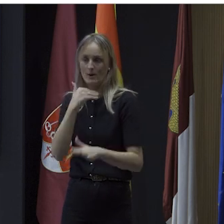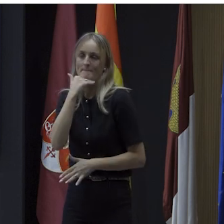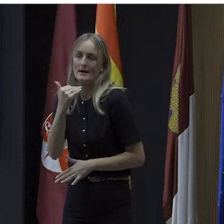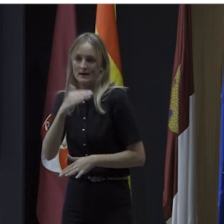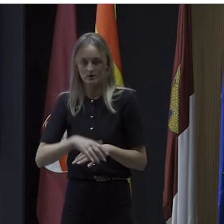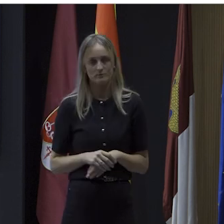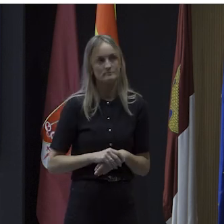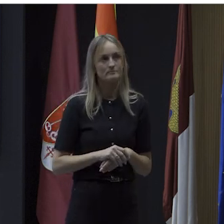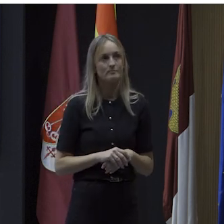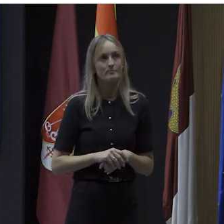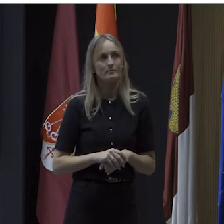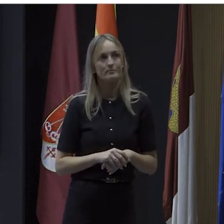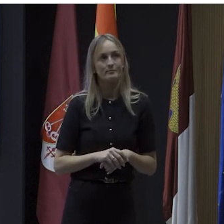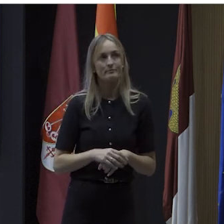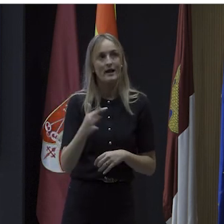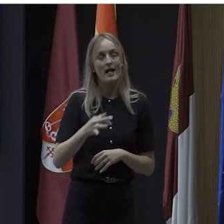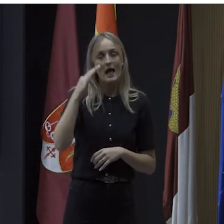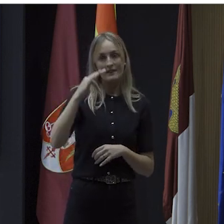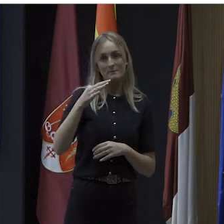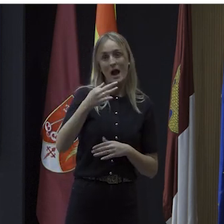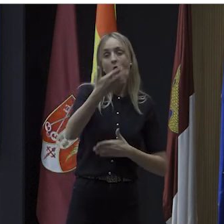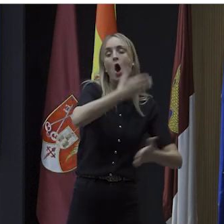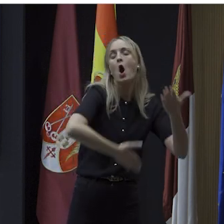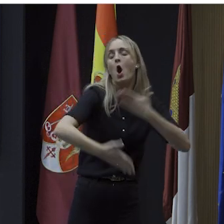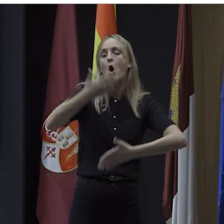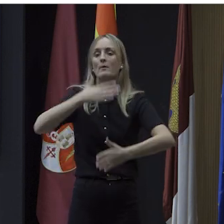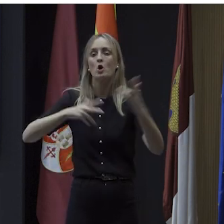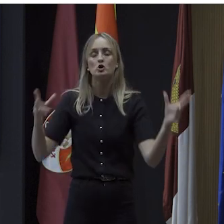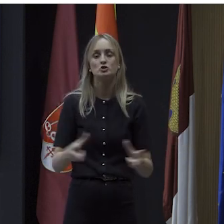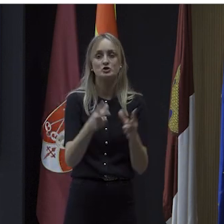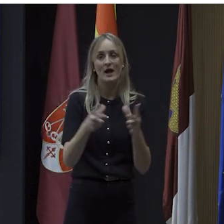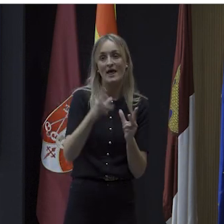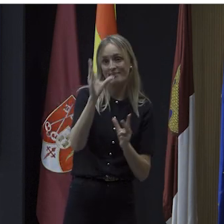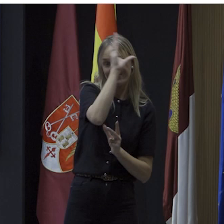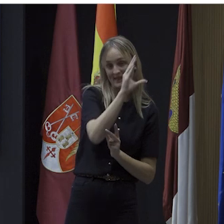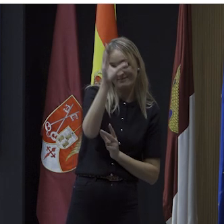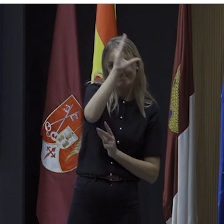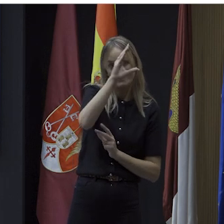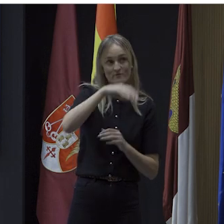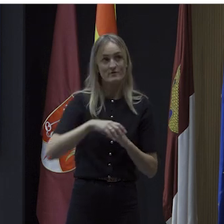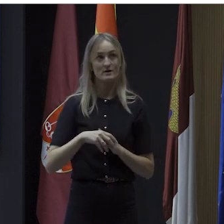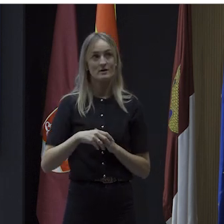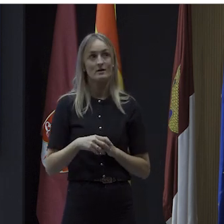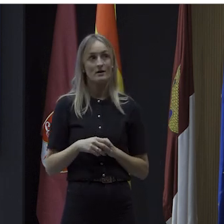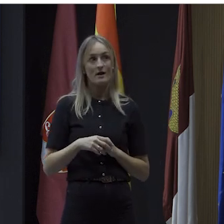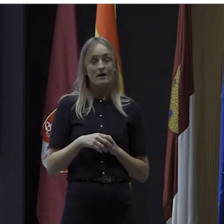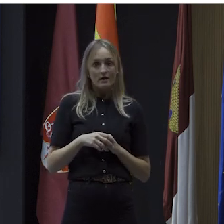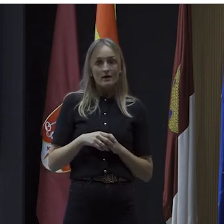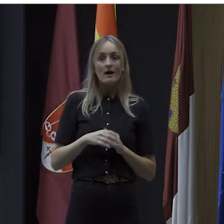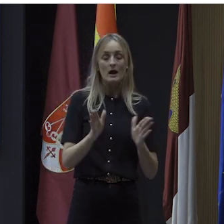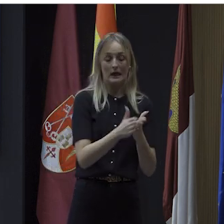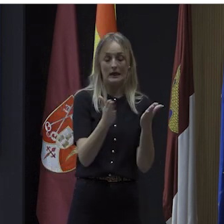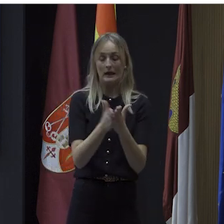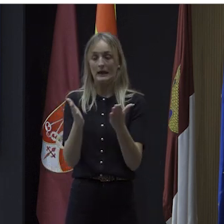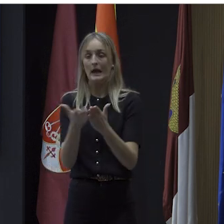público. Hay que colaborar con sociedades científicas, hacer guías clínicas para que los profesionales sepan